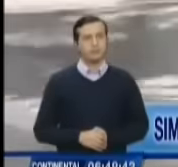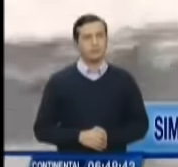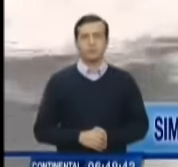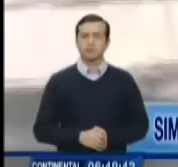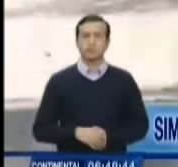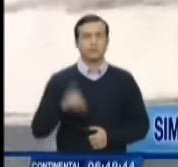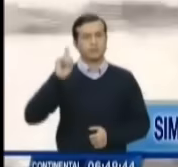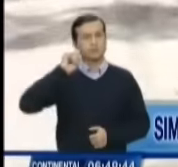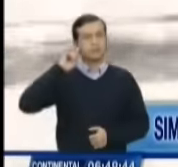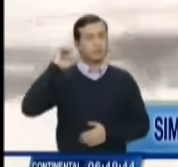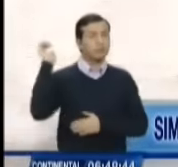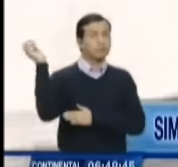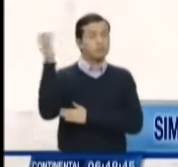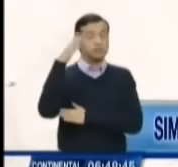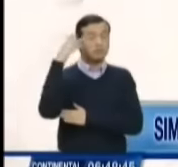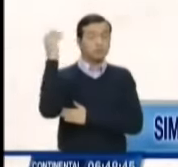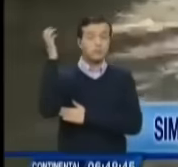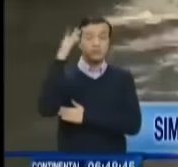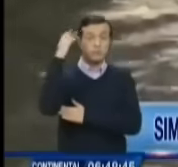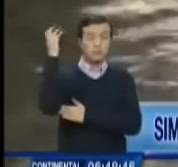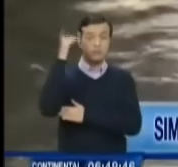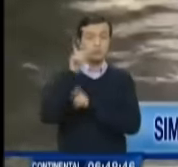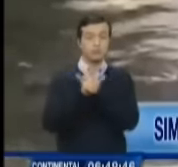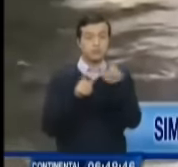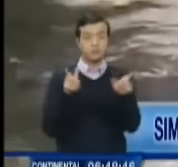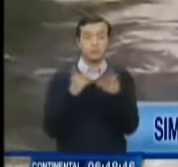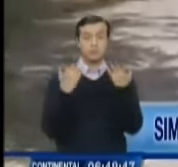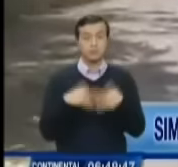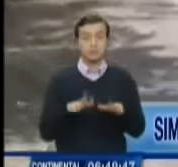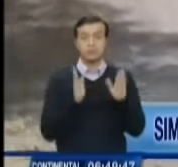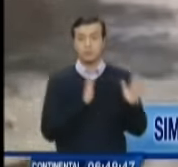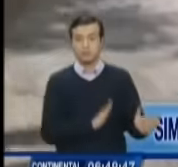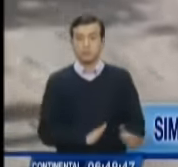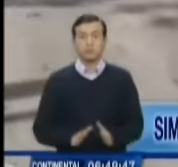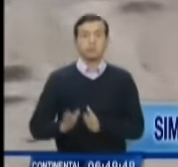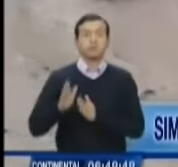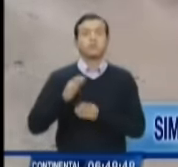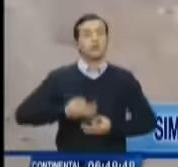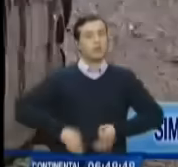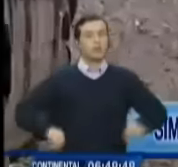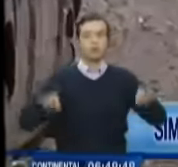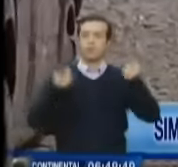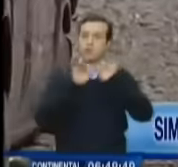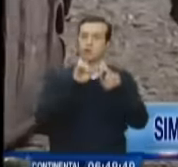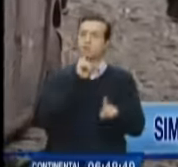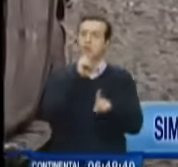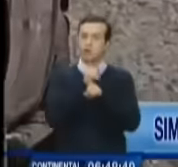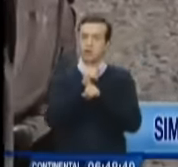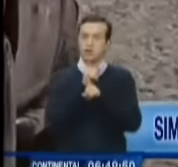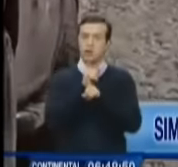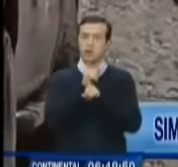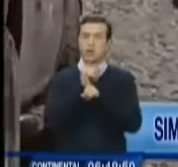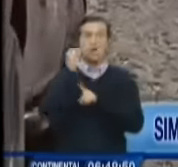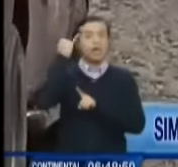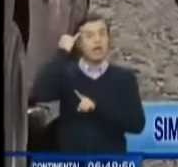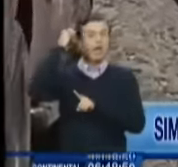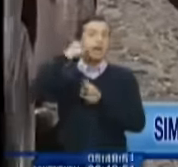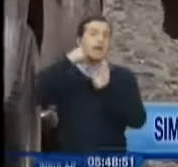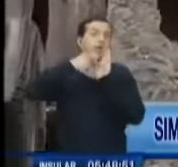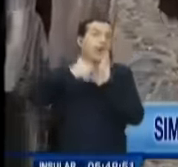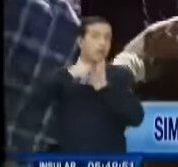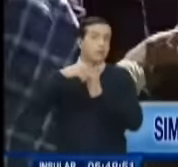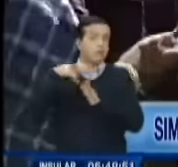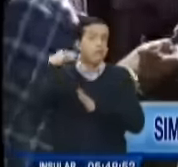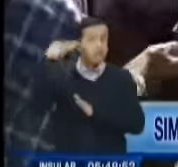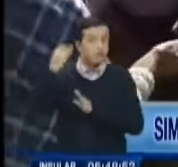Suenan las alarmas y a partir de este momento la tranquilidad y la organización comunitaria son claves para afrontar una mayor actividad eruptiva del volcán